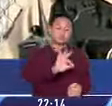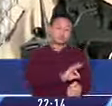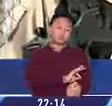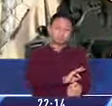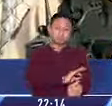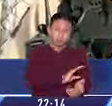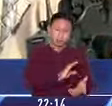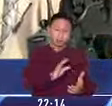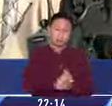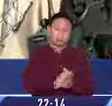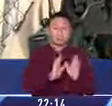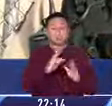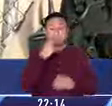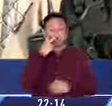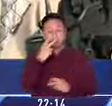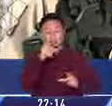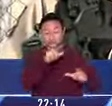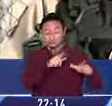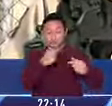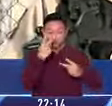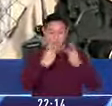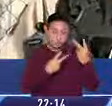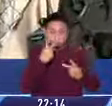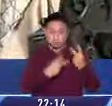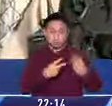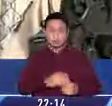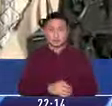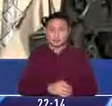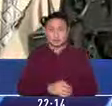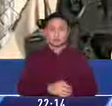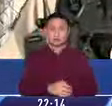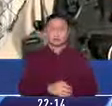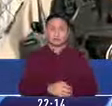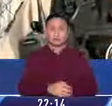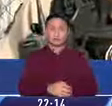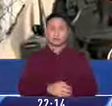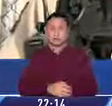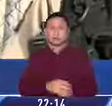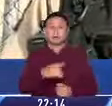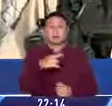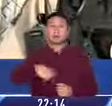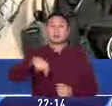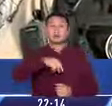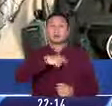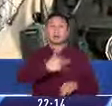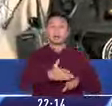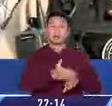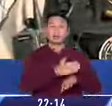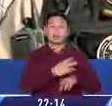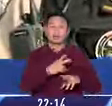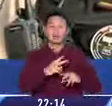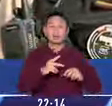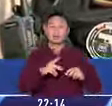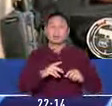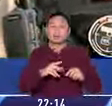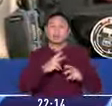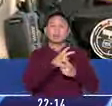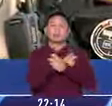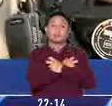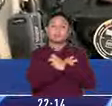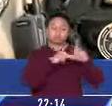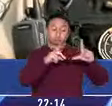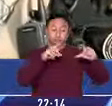que van a seguir valorizando, ya que han realizado unas valoraciones pertinentes para